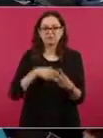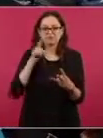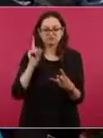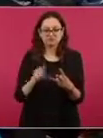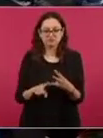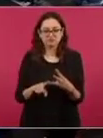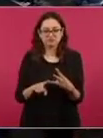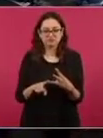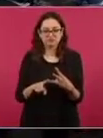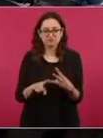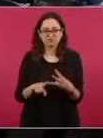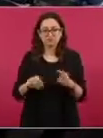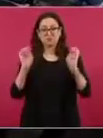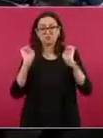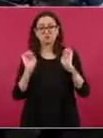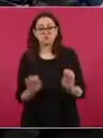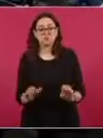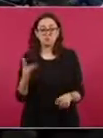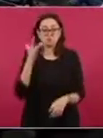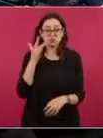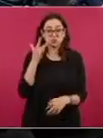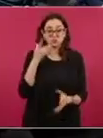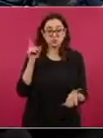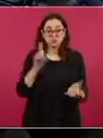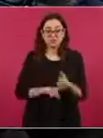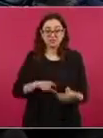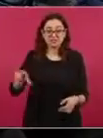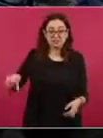cero lujos en el gobierno